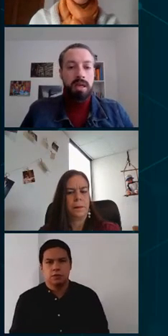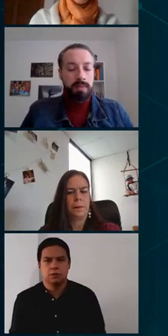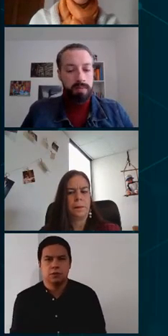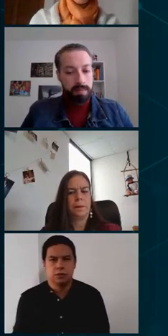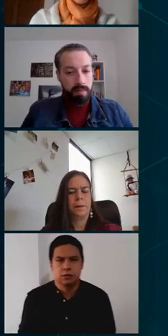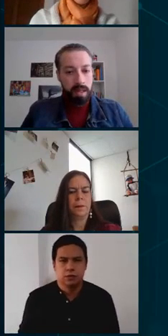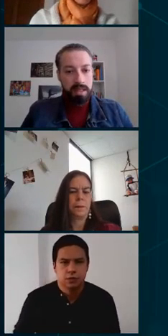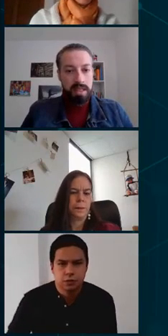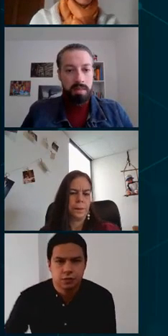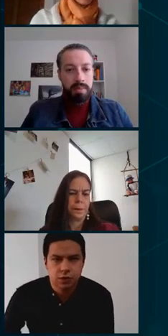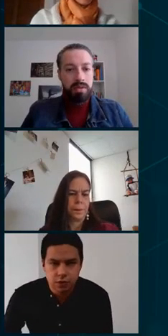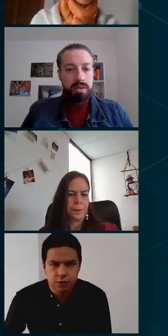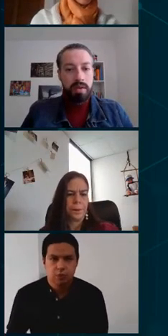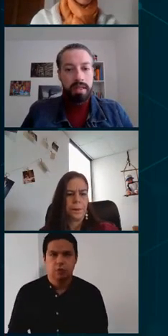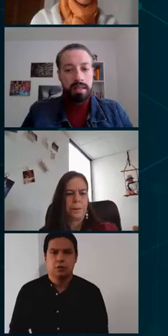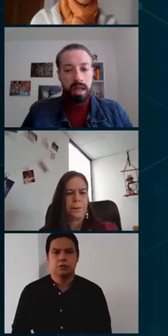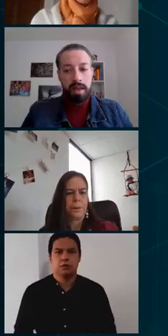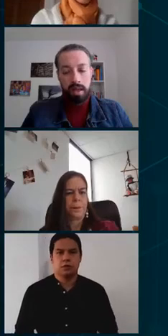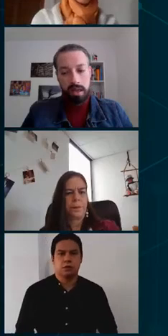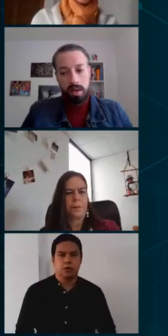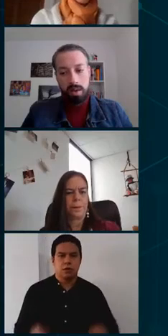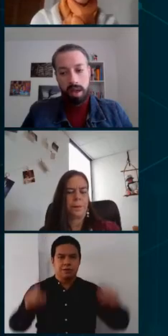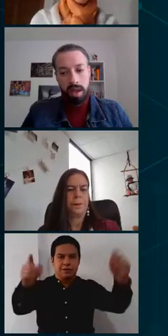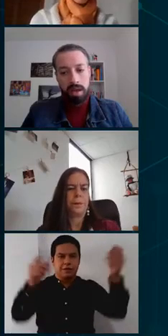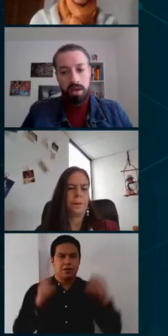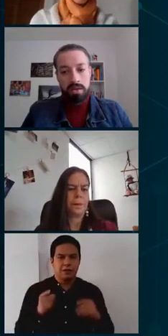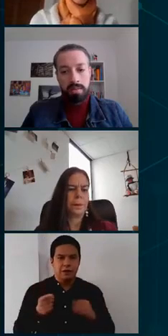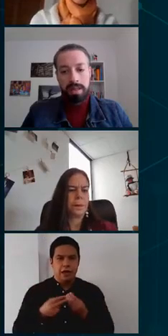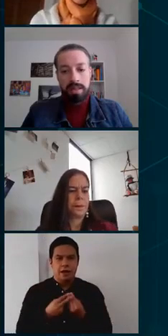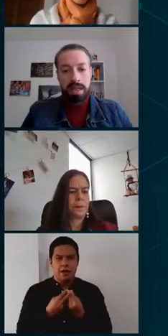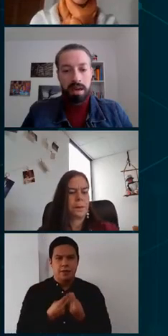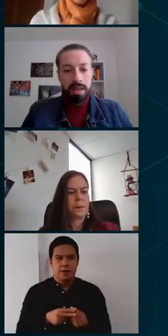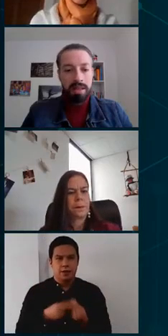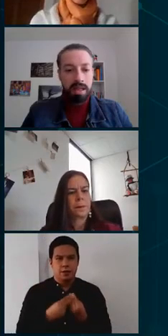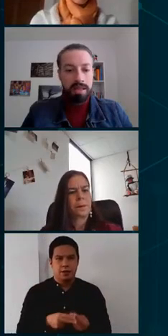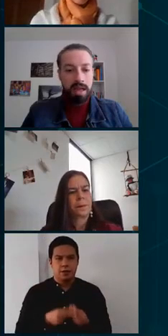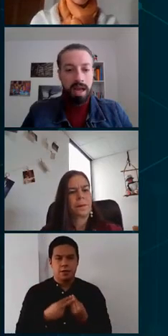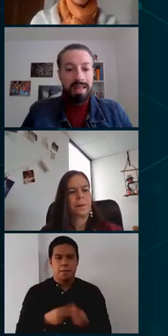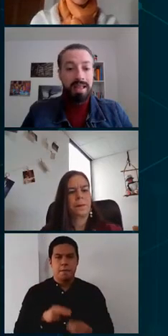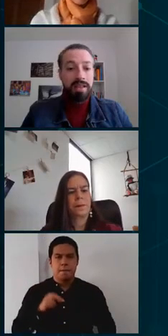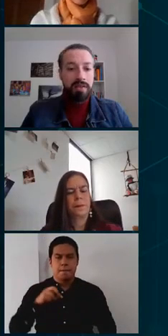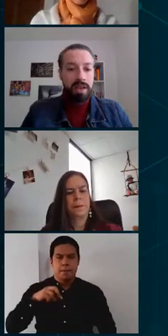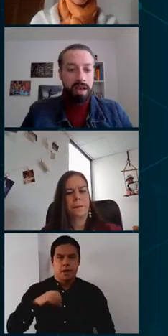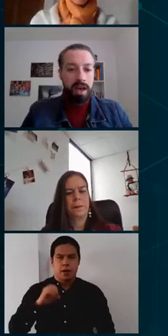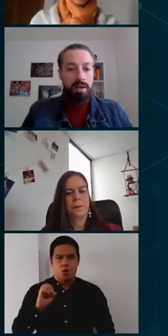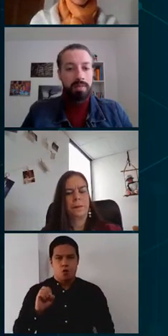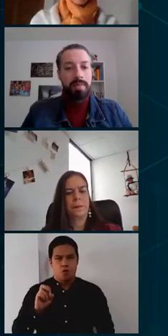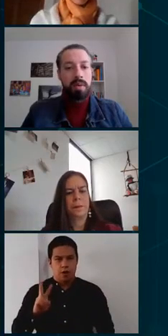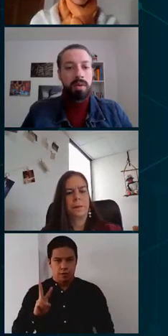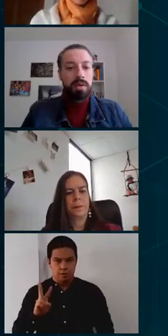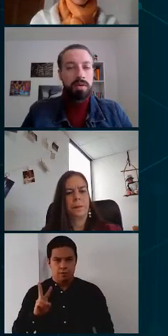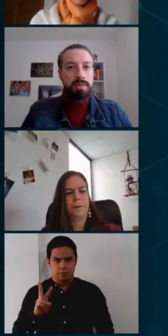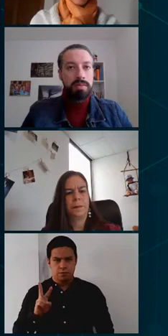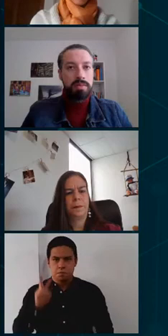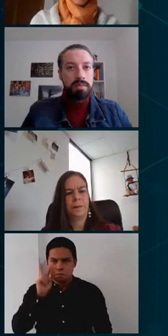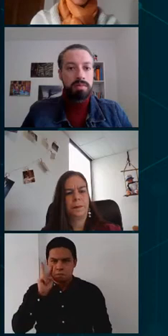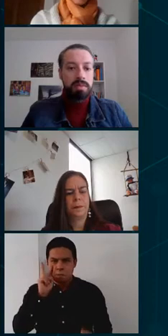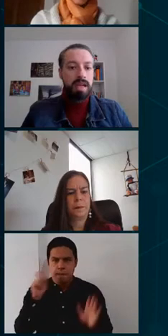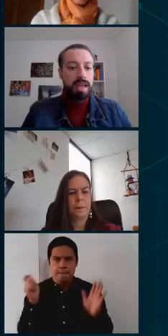esta herramienta se llama Puntos de Vista, y lo que nos invita esta herramienta es a identificar